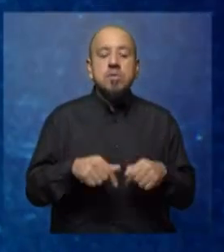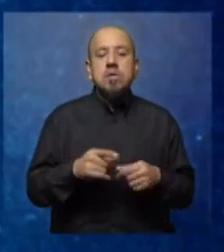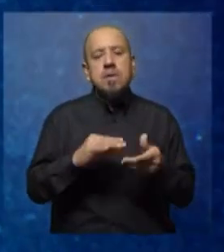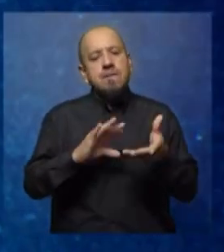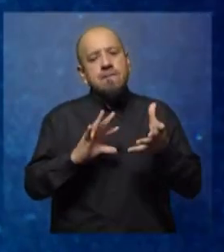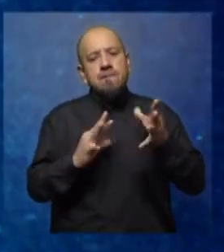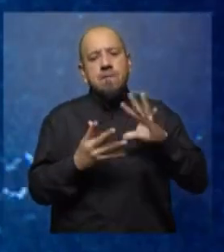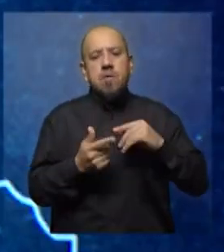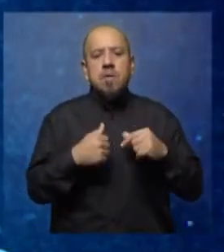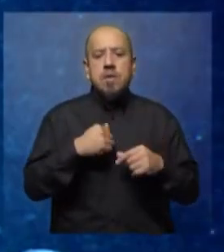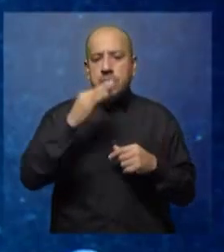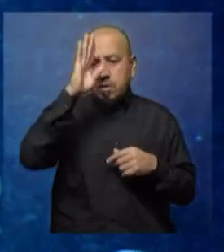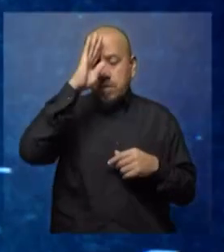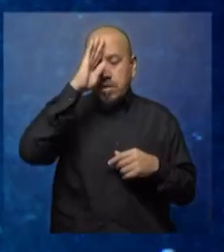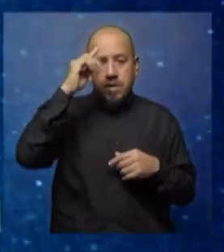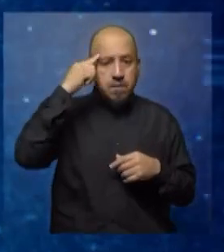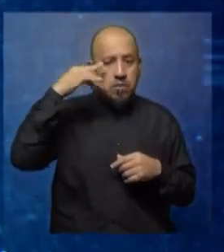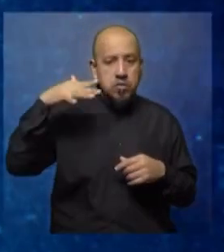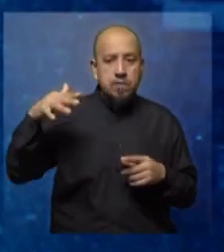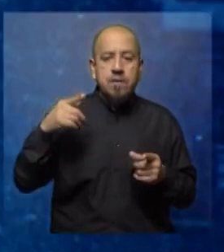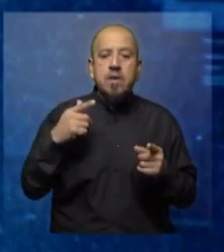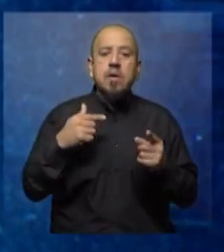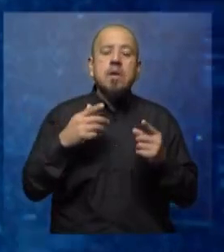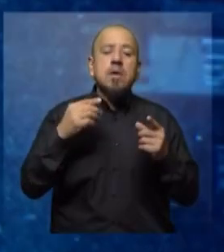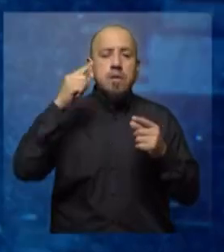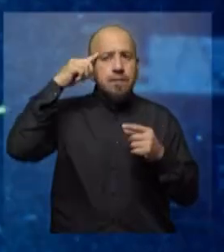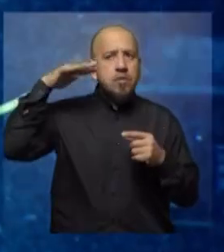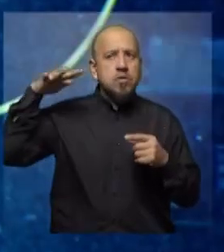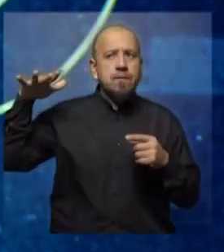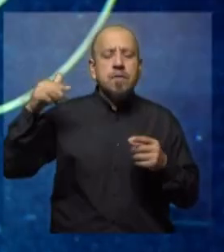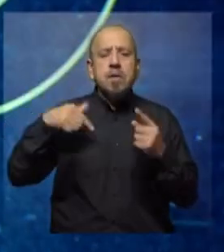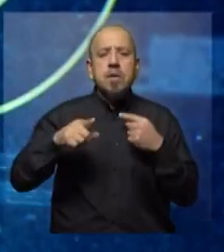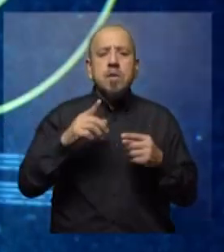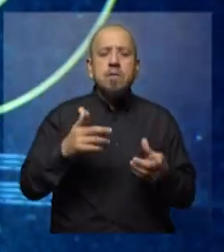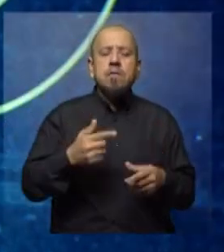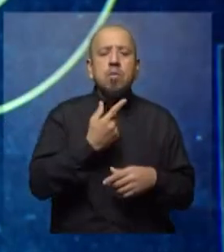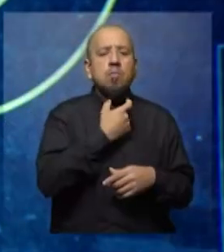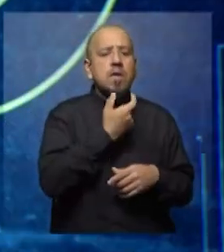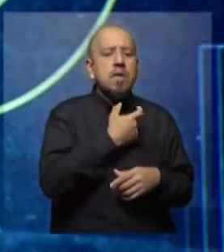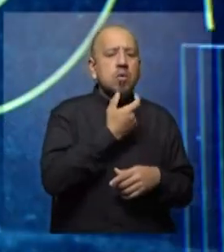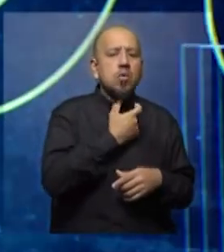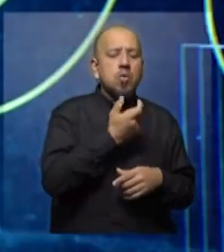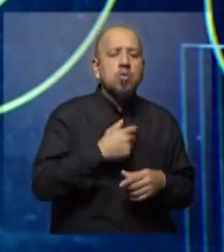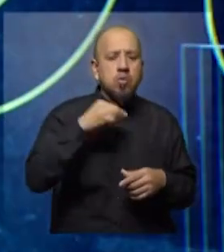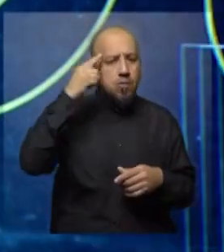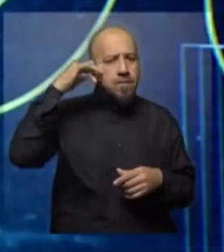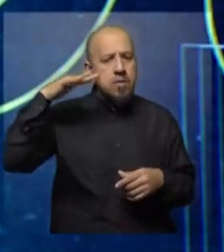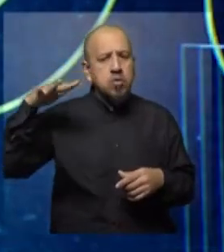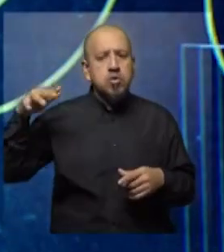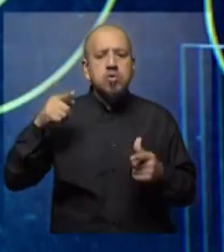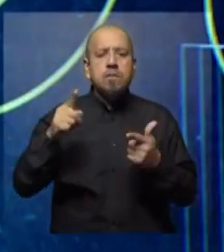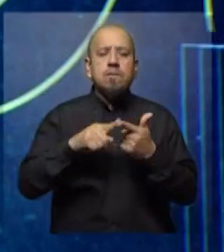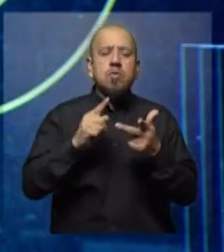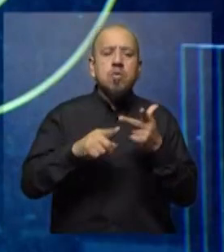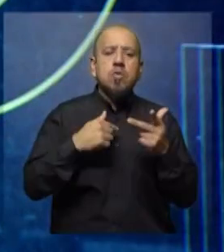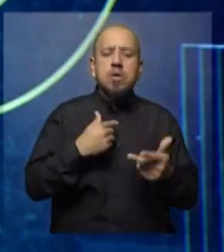de aprender filosofía la Ferreira fue un pedagogo un filósofo que